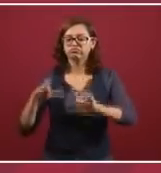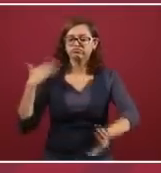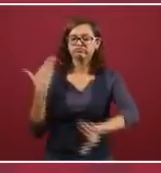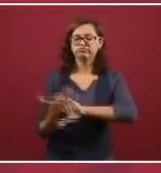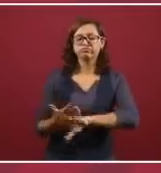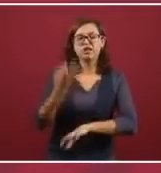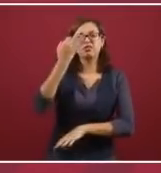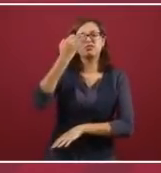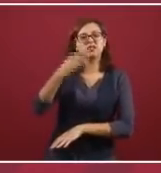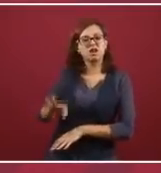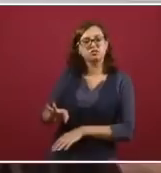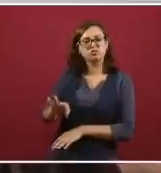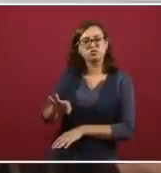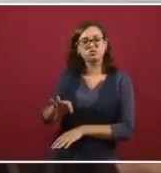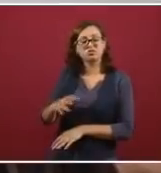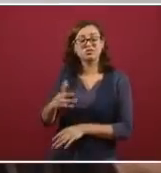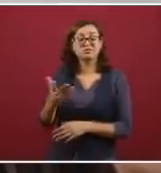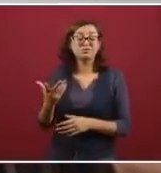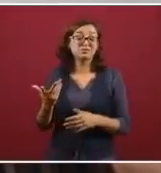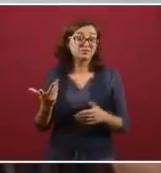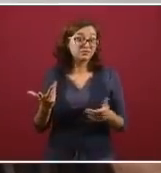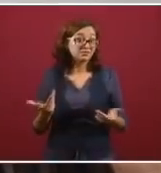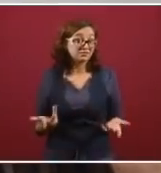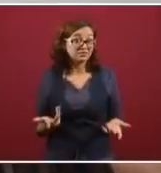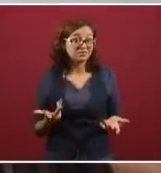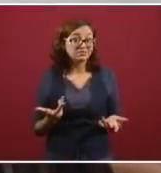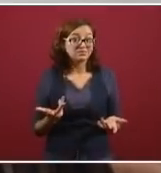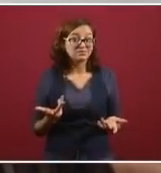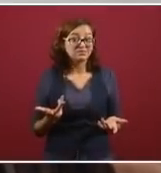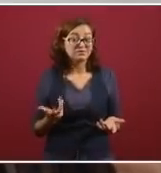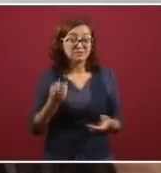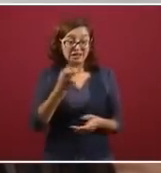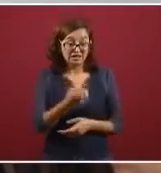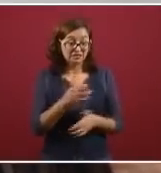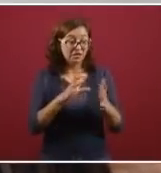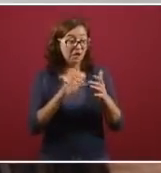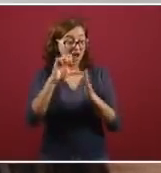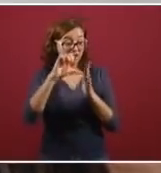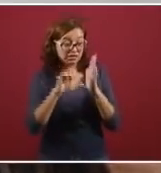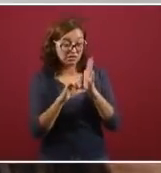Entonces, eso hay que quitarlo.